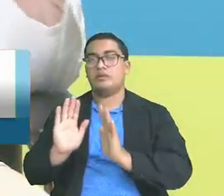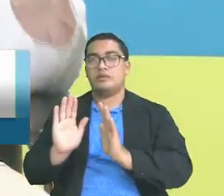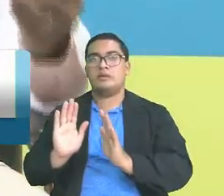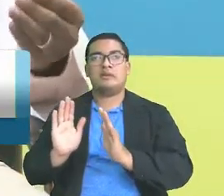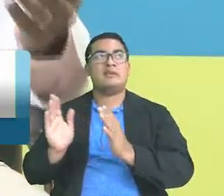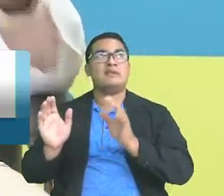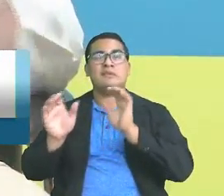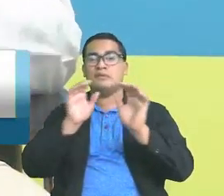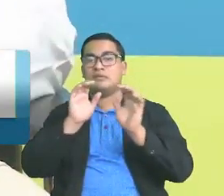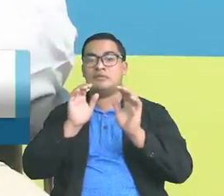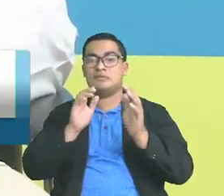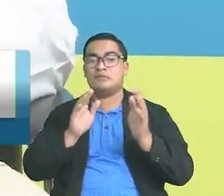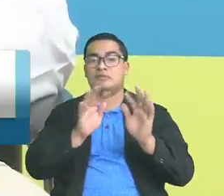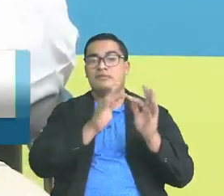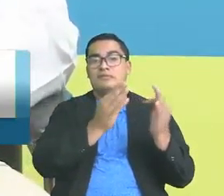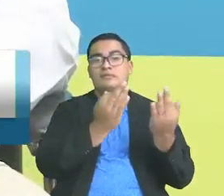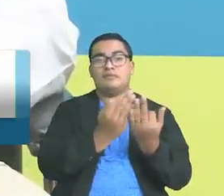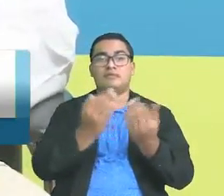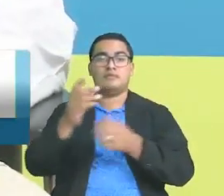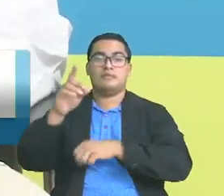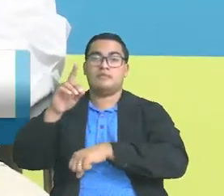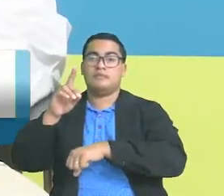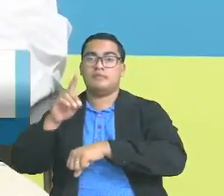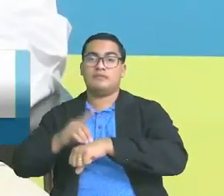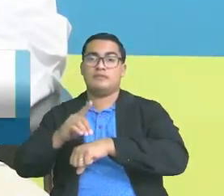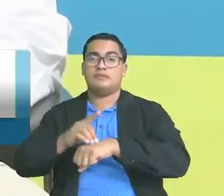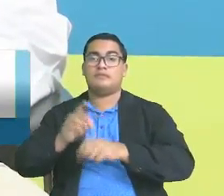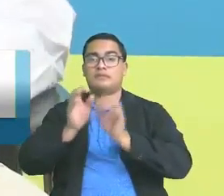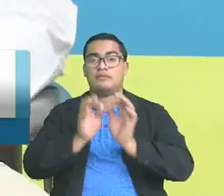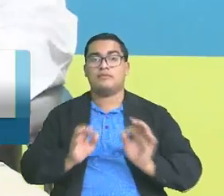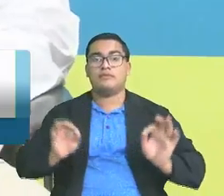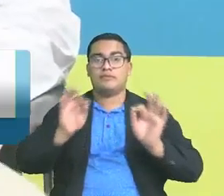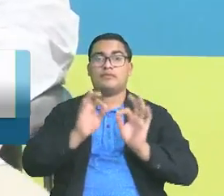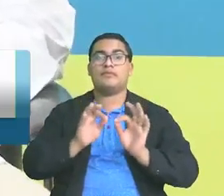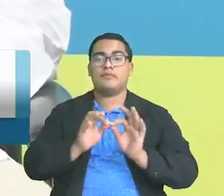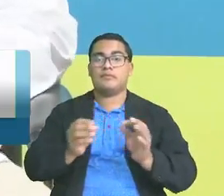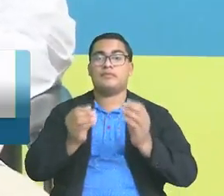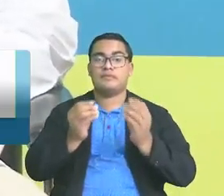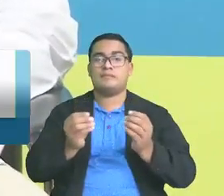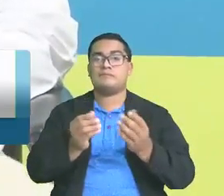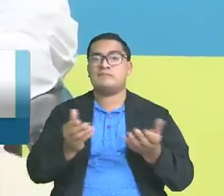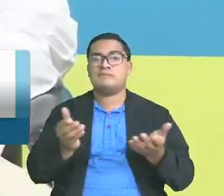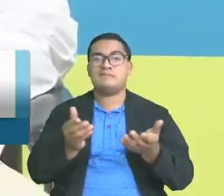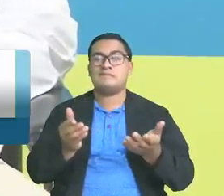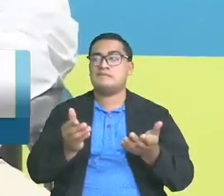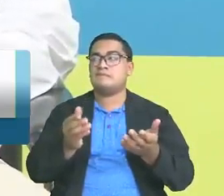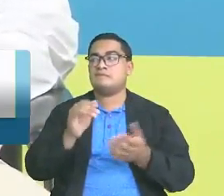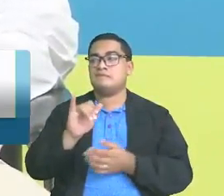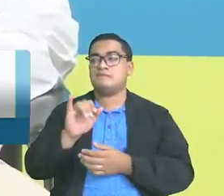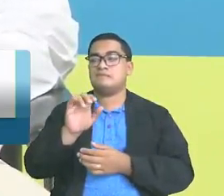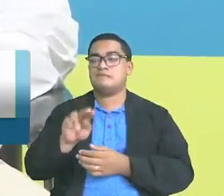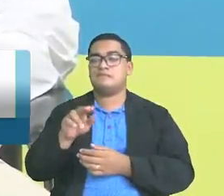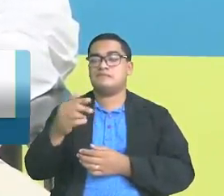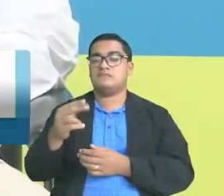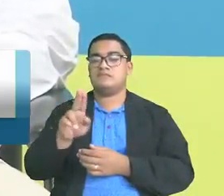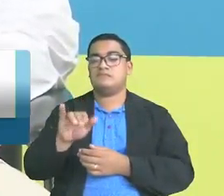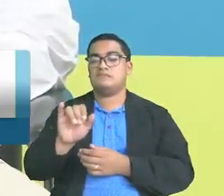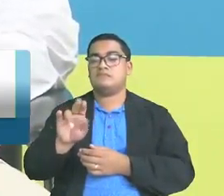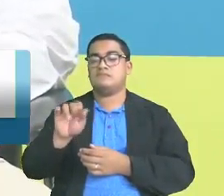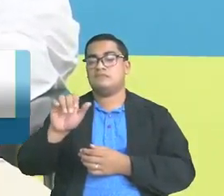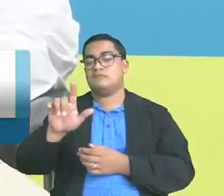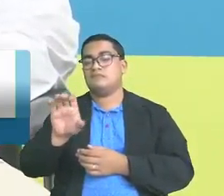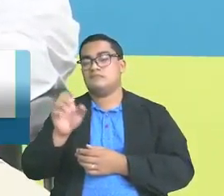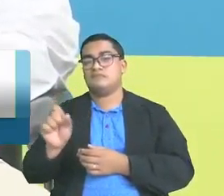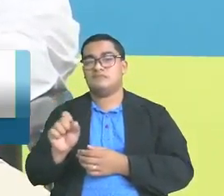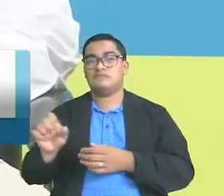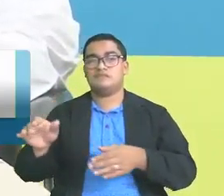relación familia-médico para nosotros es vital. Ok, ahora hablemos de las inguinales, doctor. ¿Qué diferencia? Usted me decía que